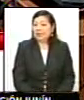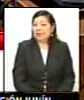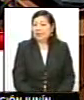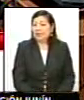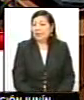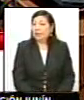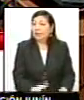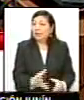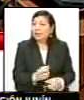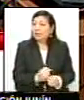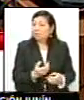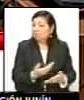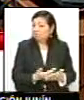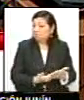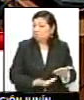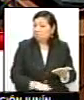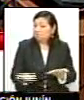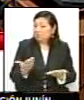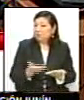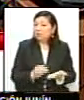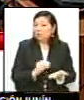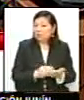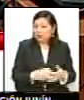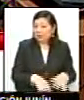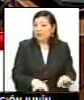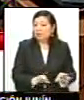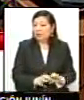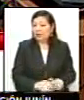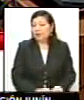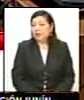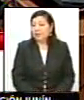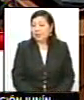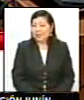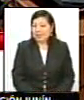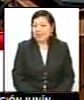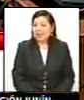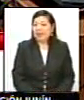a tomar en cuenta el documento que nos ha traído tan importante el congresista Violeta.